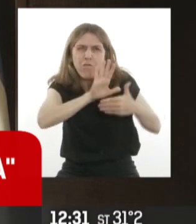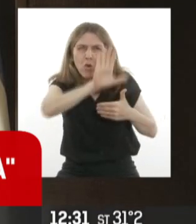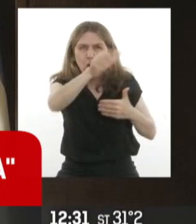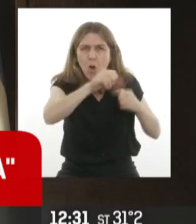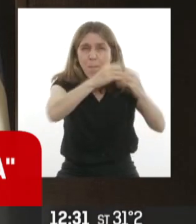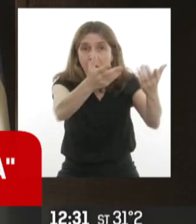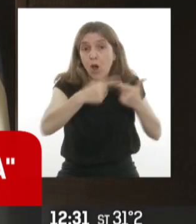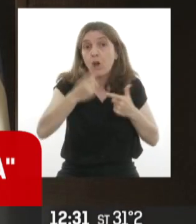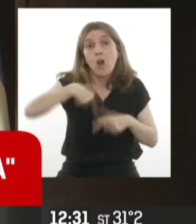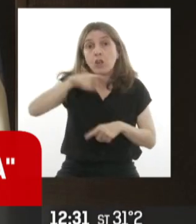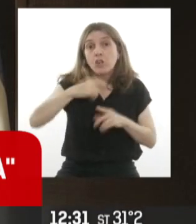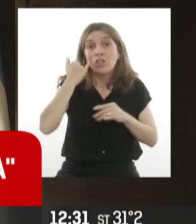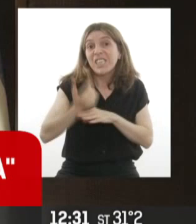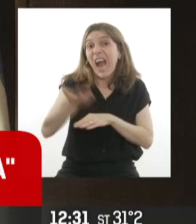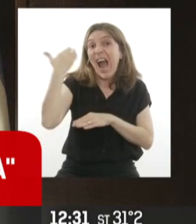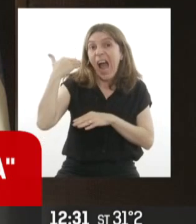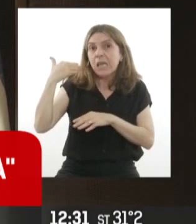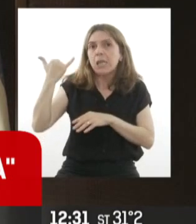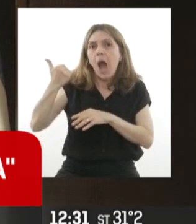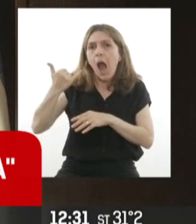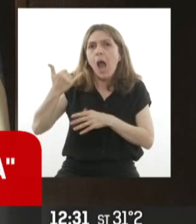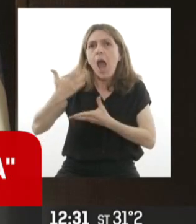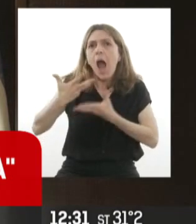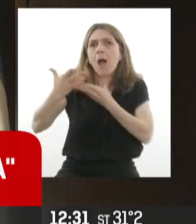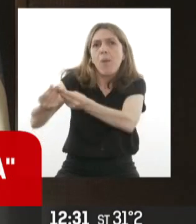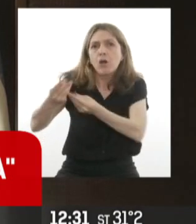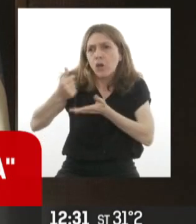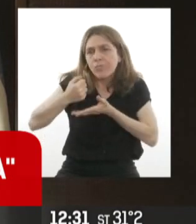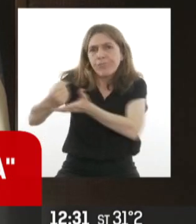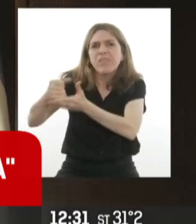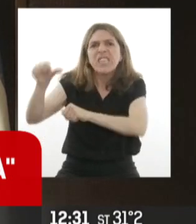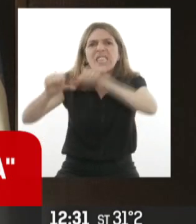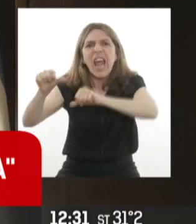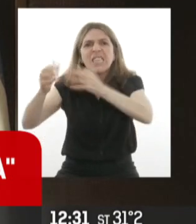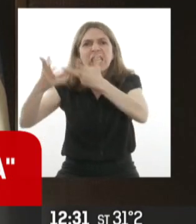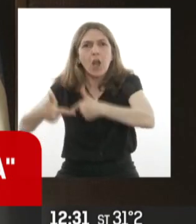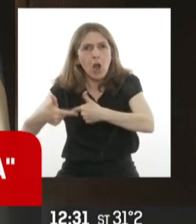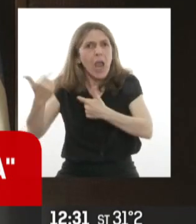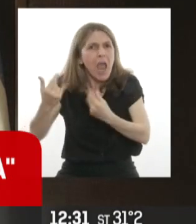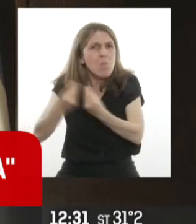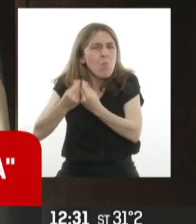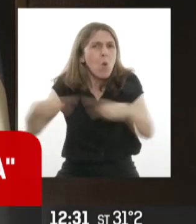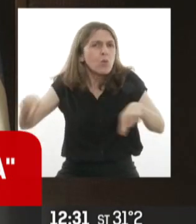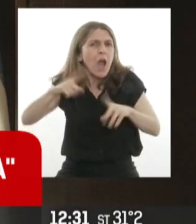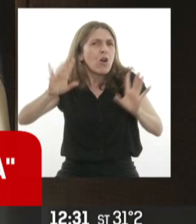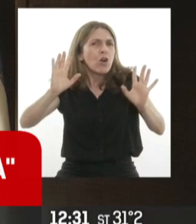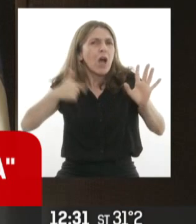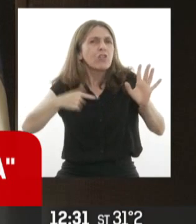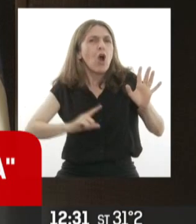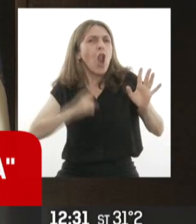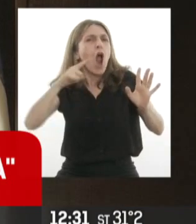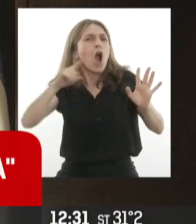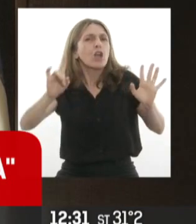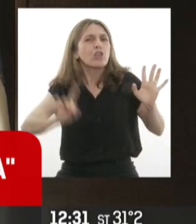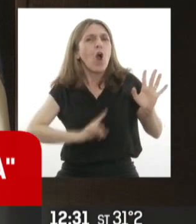desarrollando desde el primer día el desarrollo de la ciencia y la tecnología. Y tenemos muchas cosas para decir con mucho orgullo.